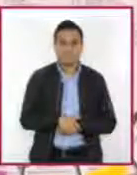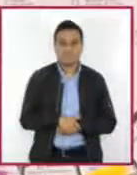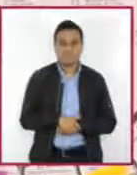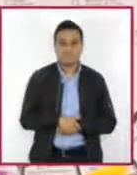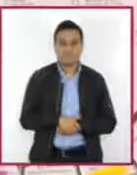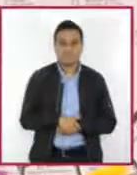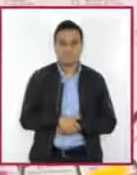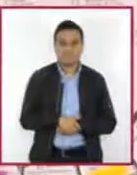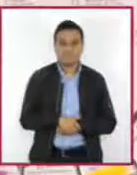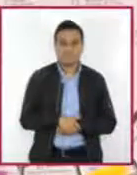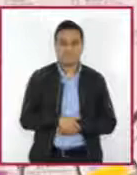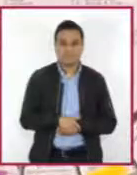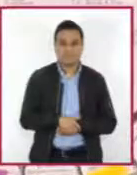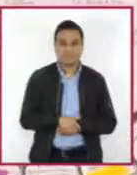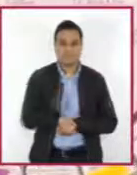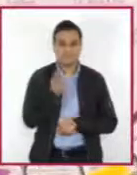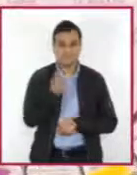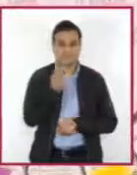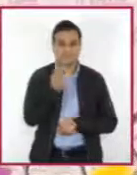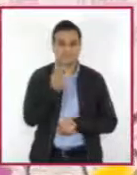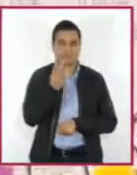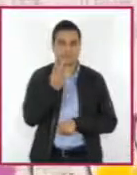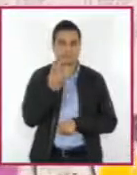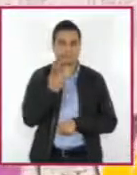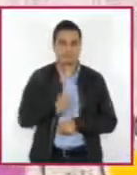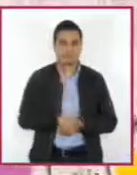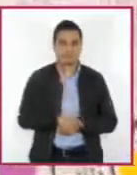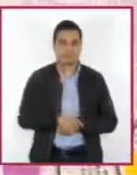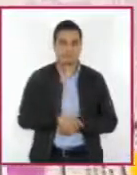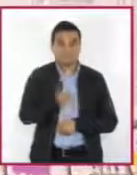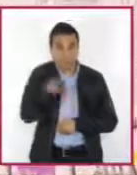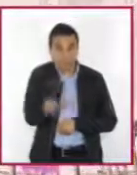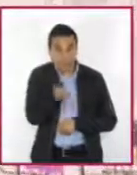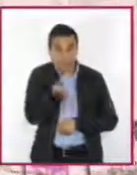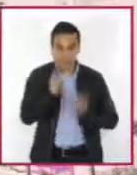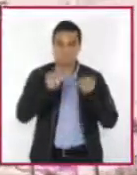Son cuatro. 1, 2, 3, 4, se volvieron a salvar.